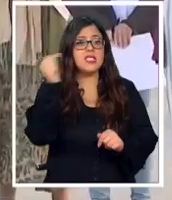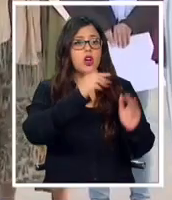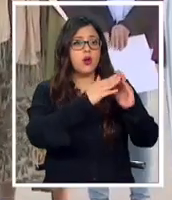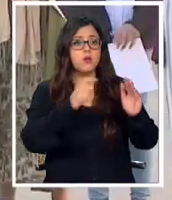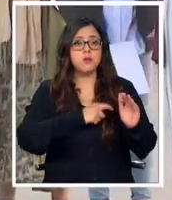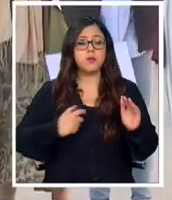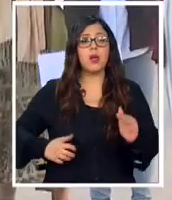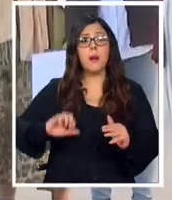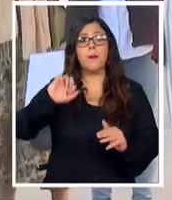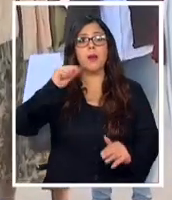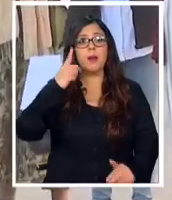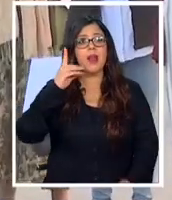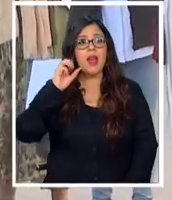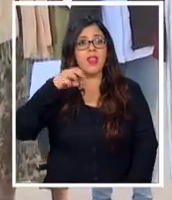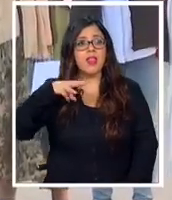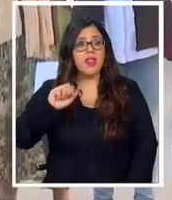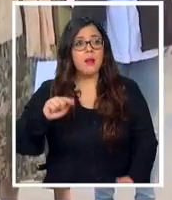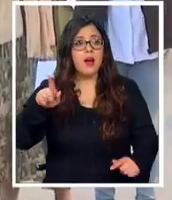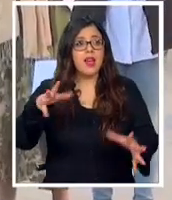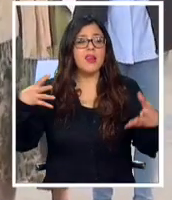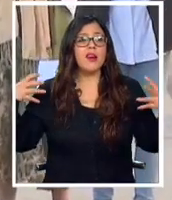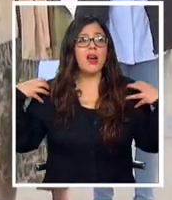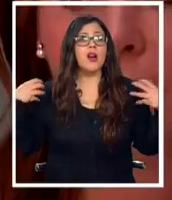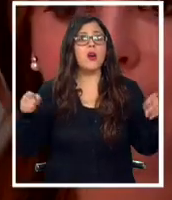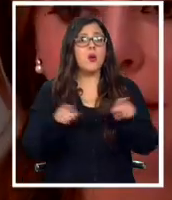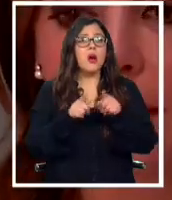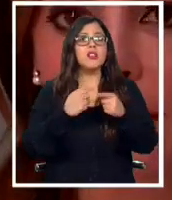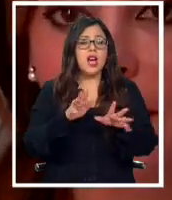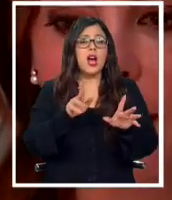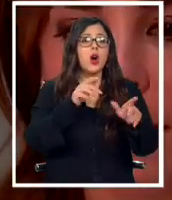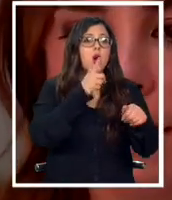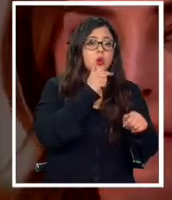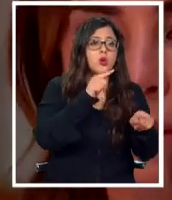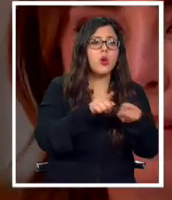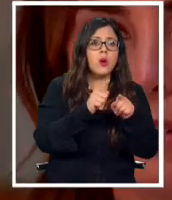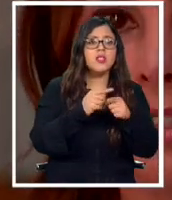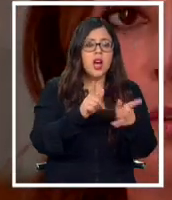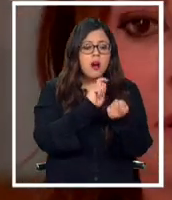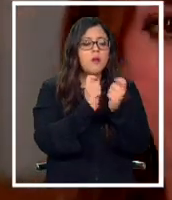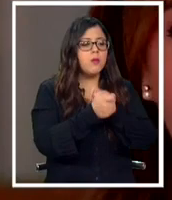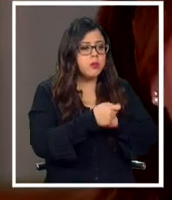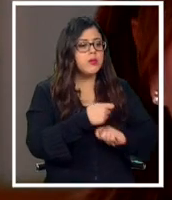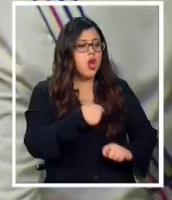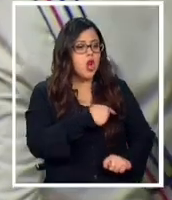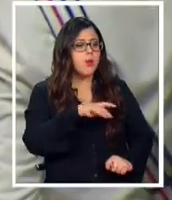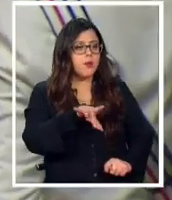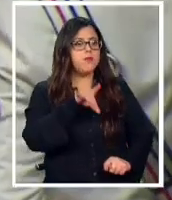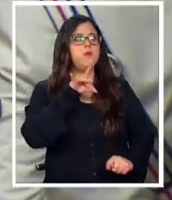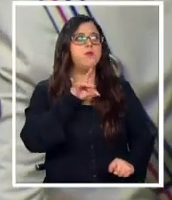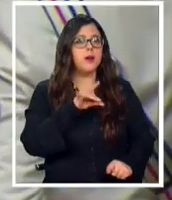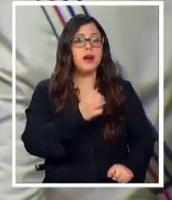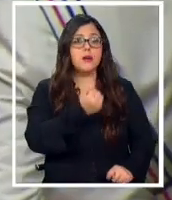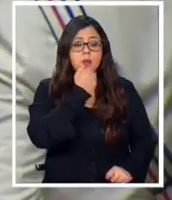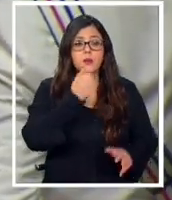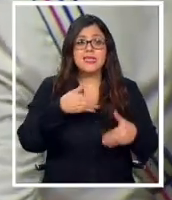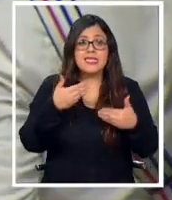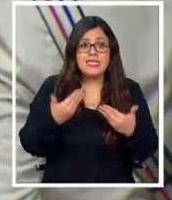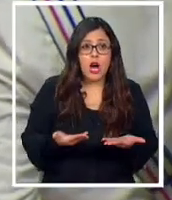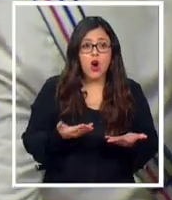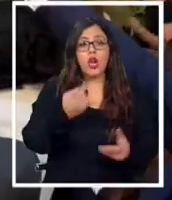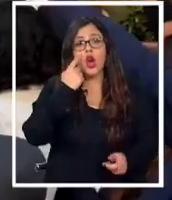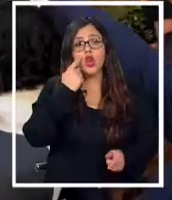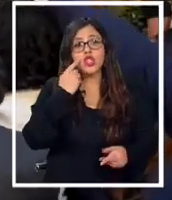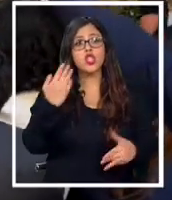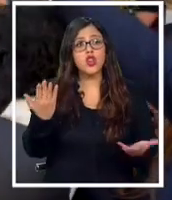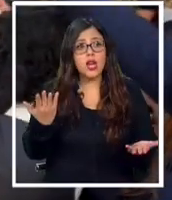como primera dama cargo que con cuestionamientos adoptó su nombre por un error según el gobierno y que desde ahora será conocido